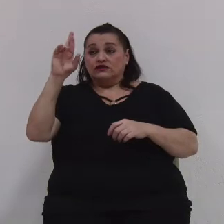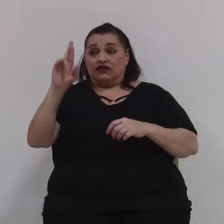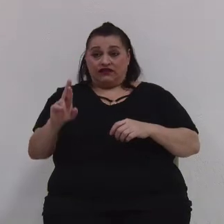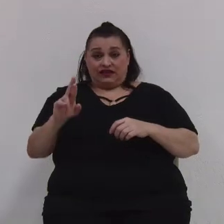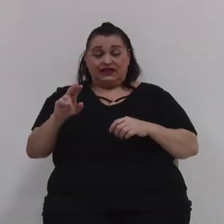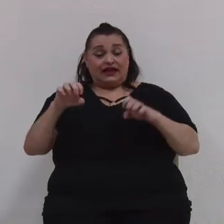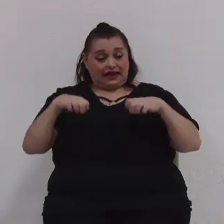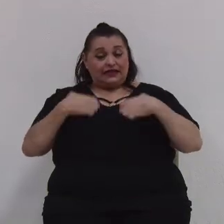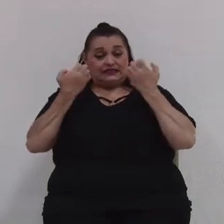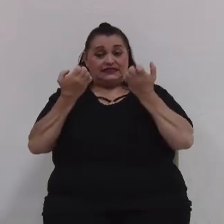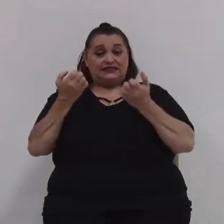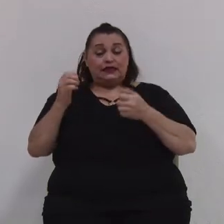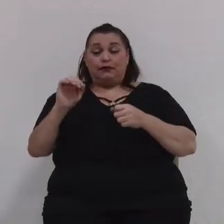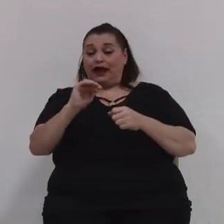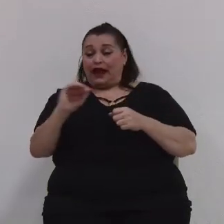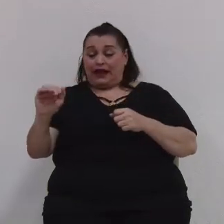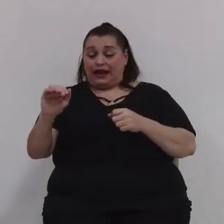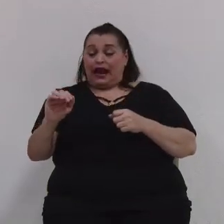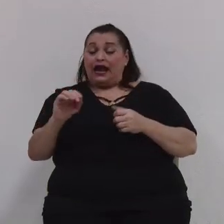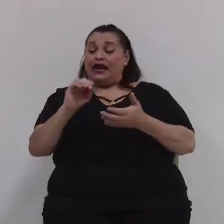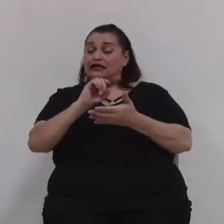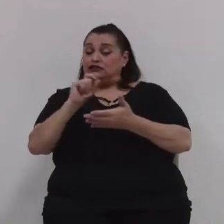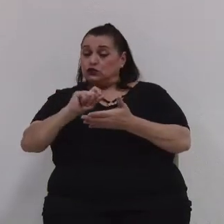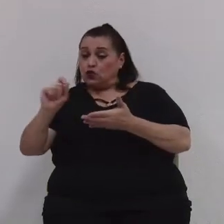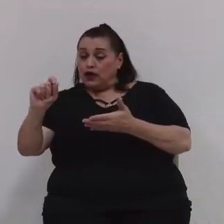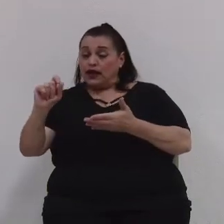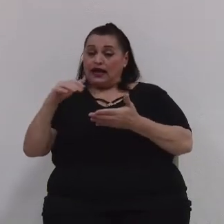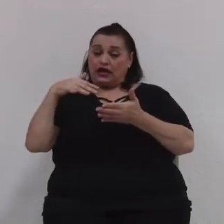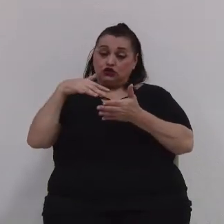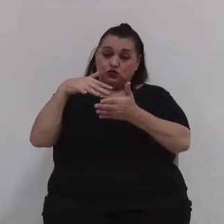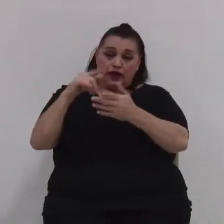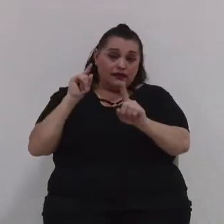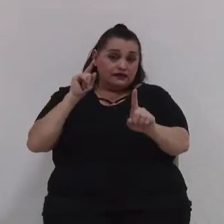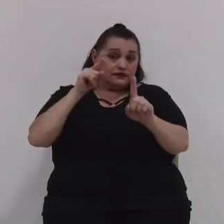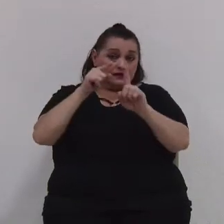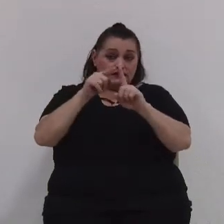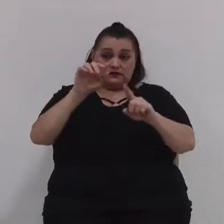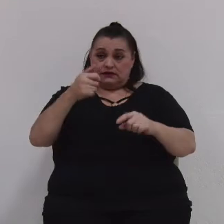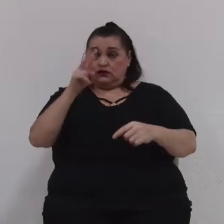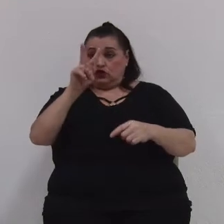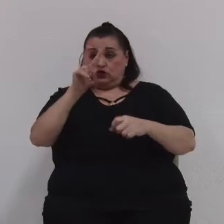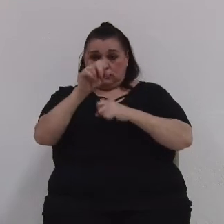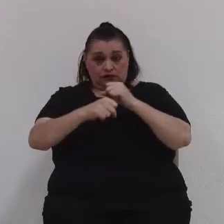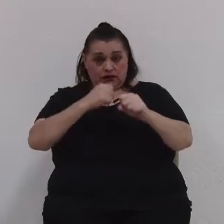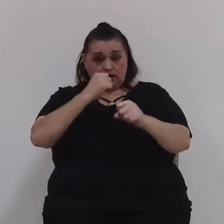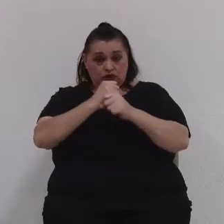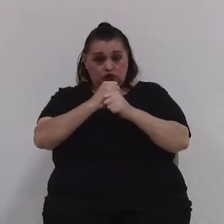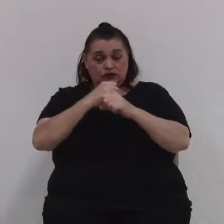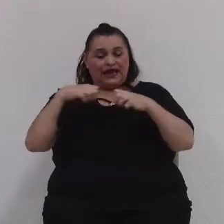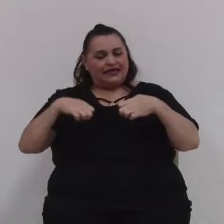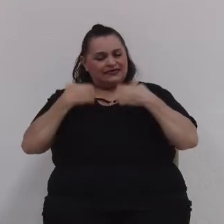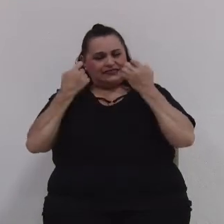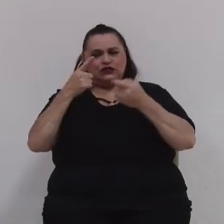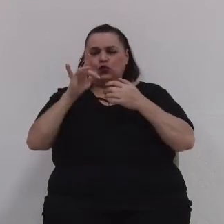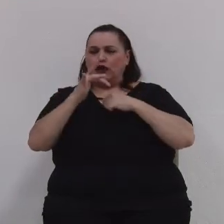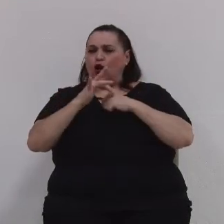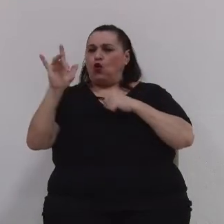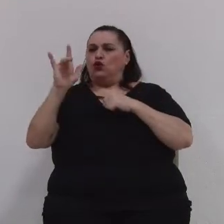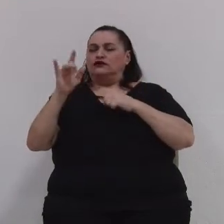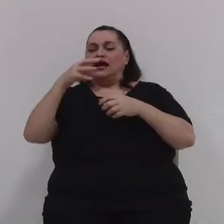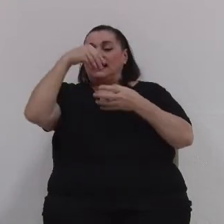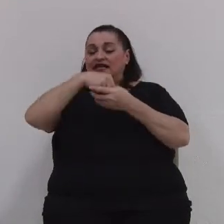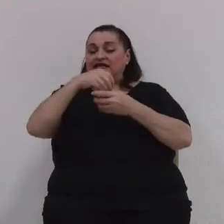la infancia, para la primaria, para los estudiantes hasta los 12 años, una joya